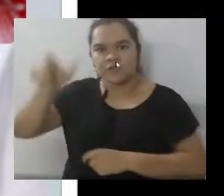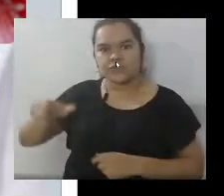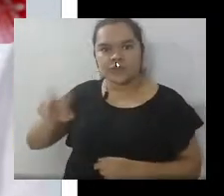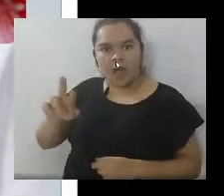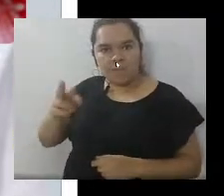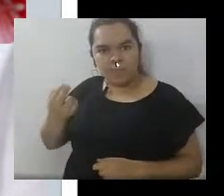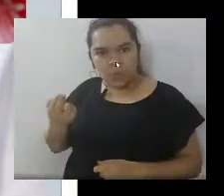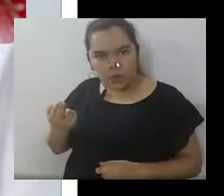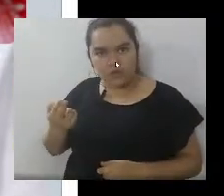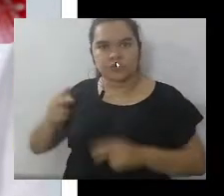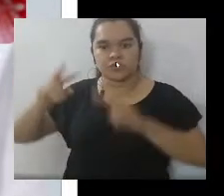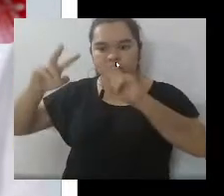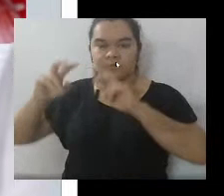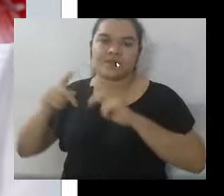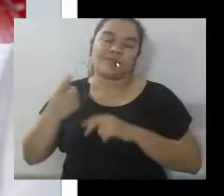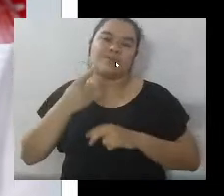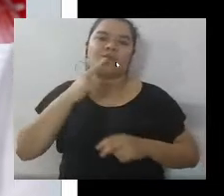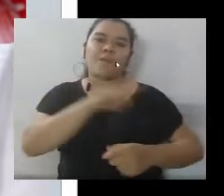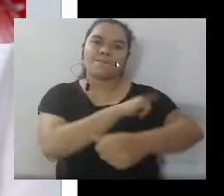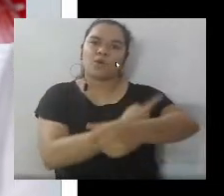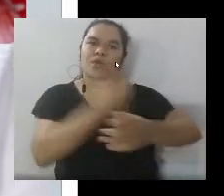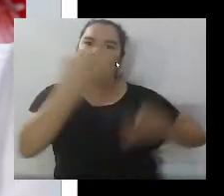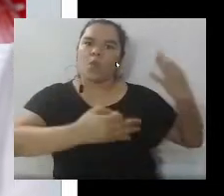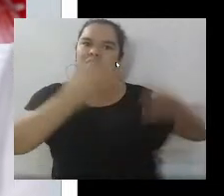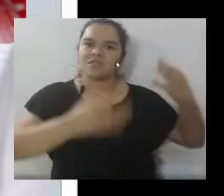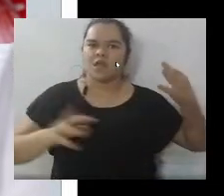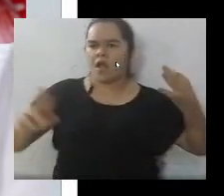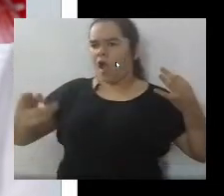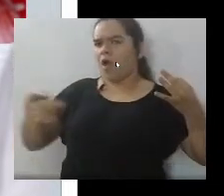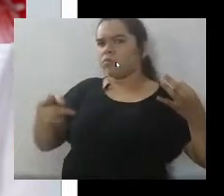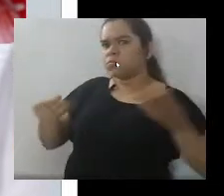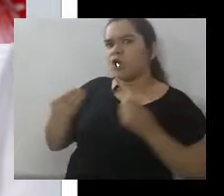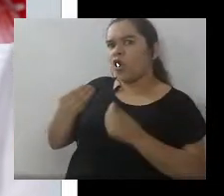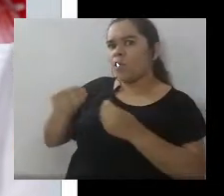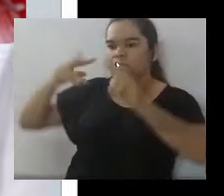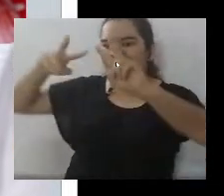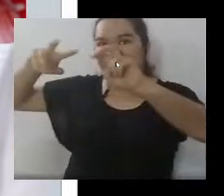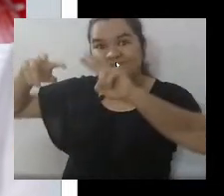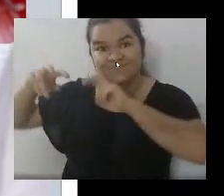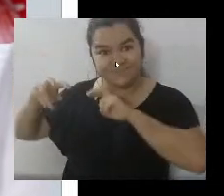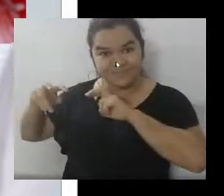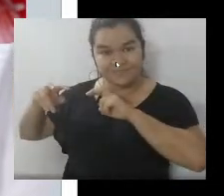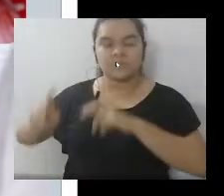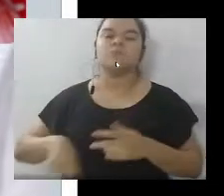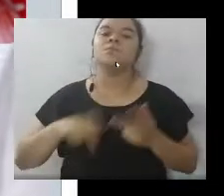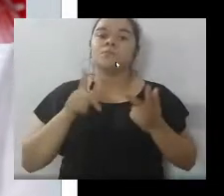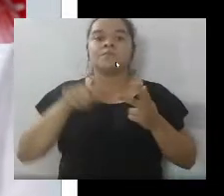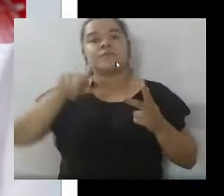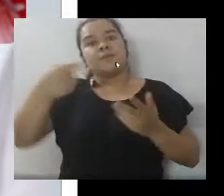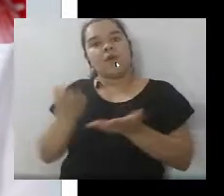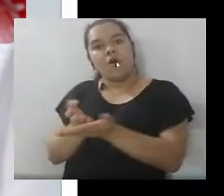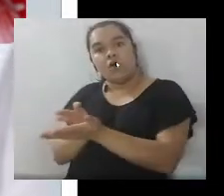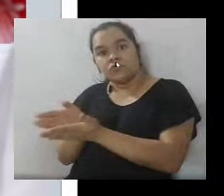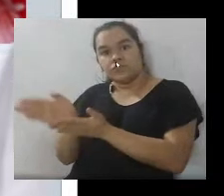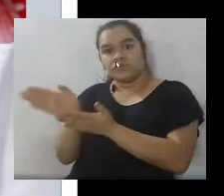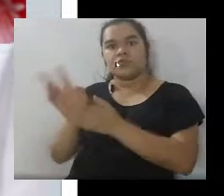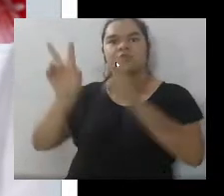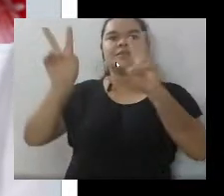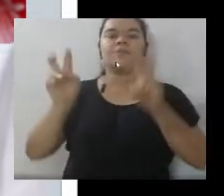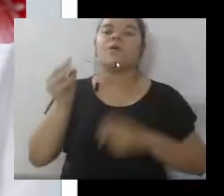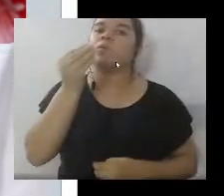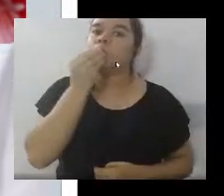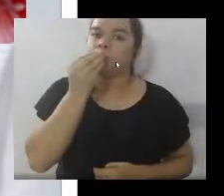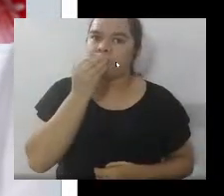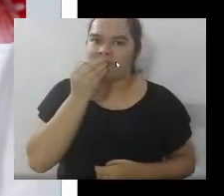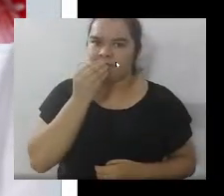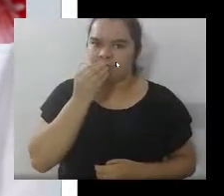cadáveres trabajando en el Poder Judicial y demás. También hacemos análisis de alimentos, y en esta área ya nuestro vínculo no va a